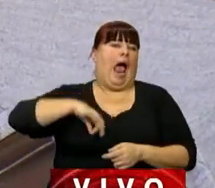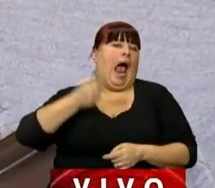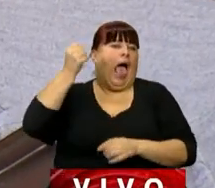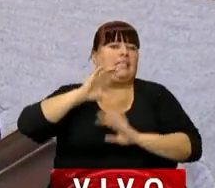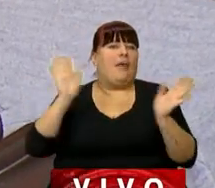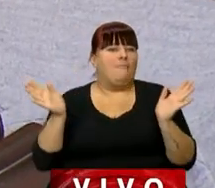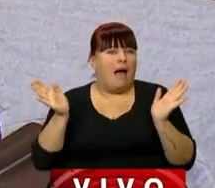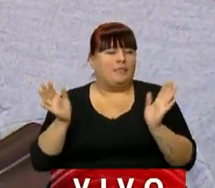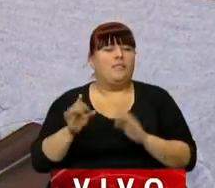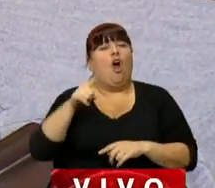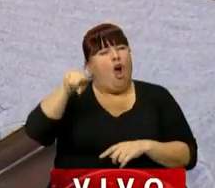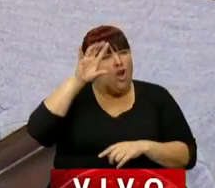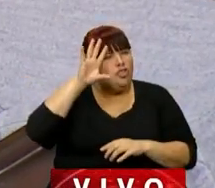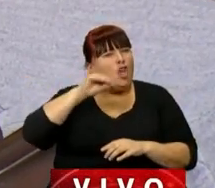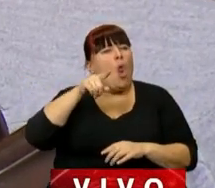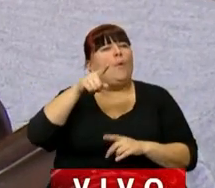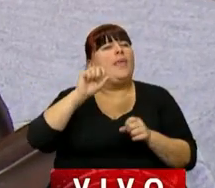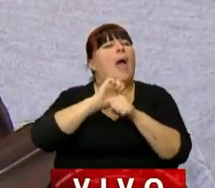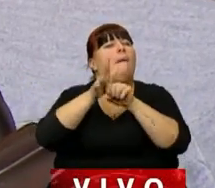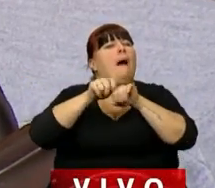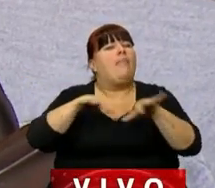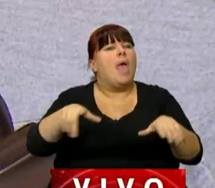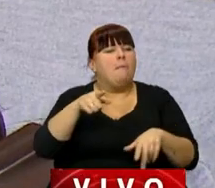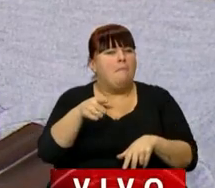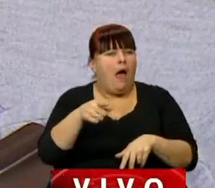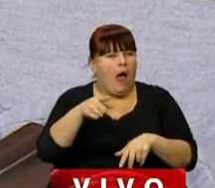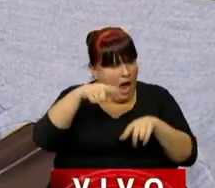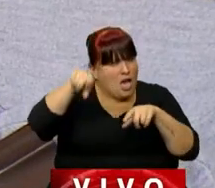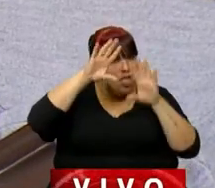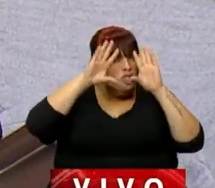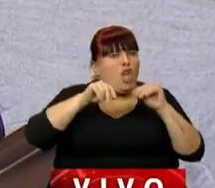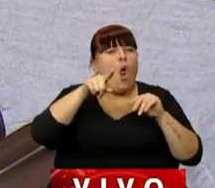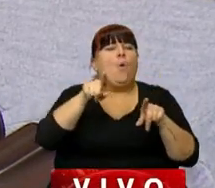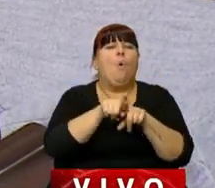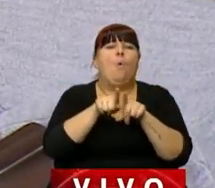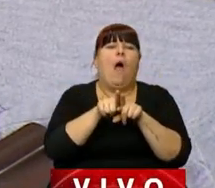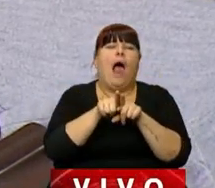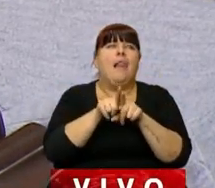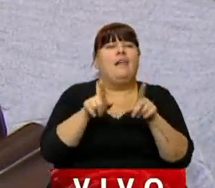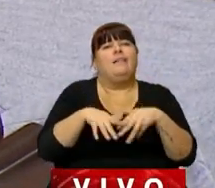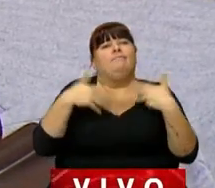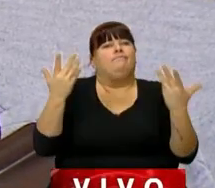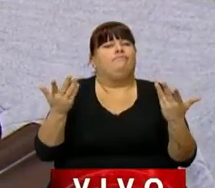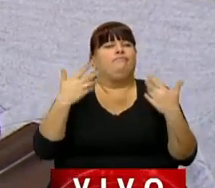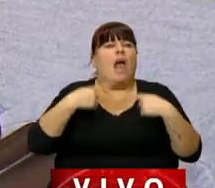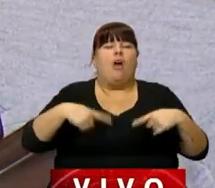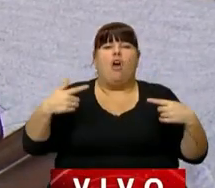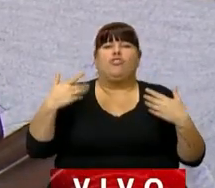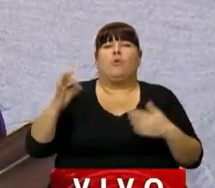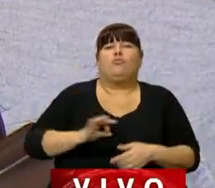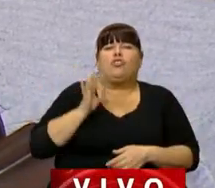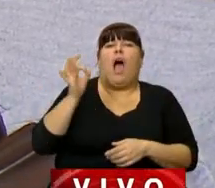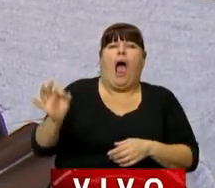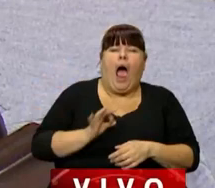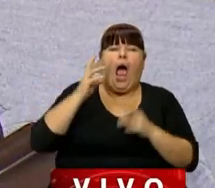ganancias o nos olvidamos de la pandemia o nos olvidamos como usando toda la capacidad de